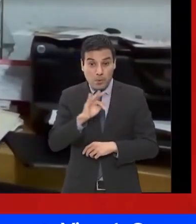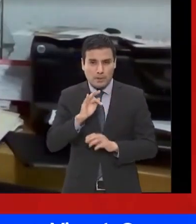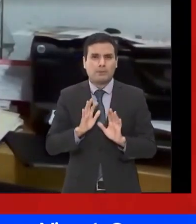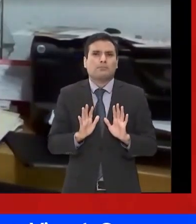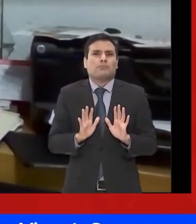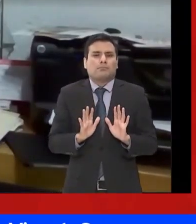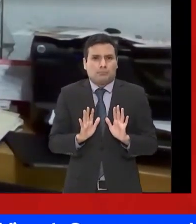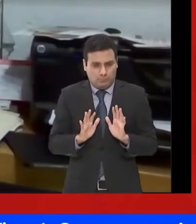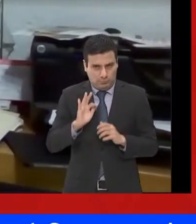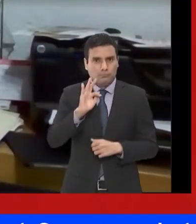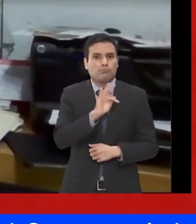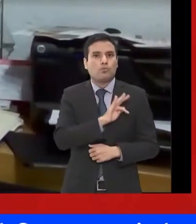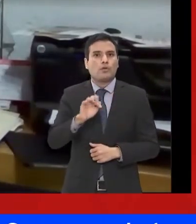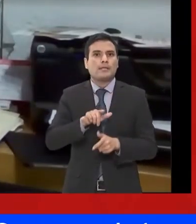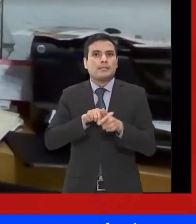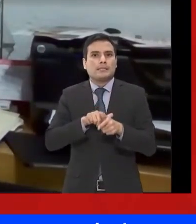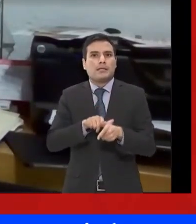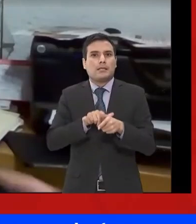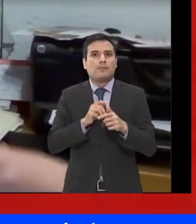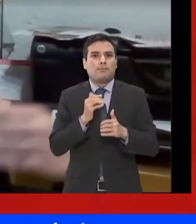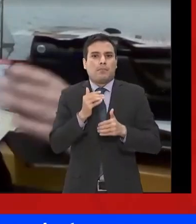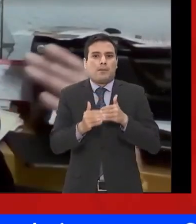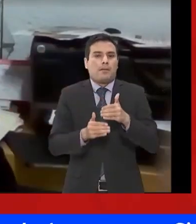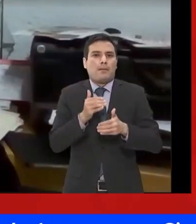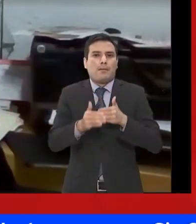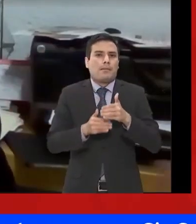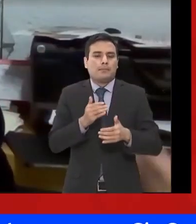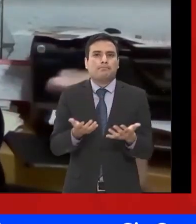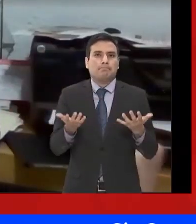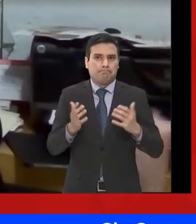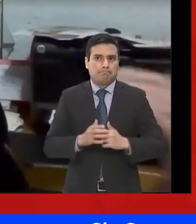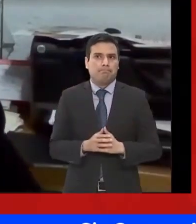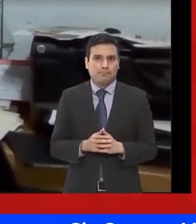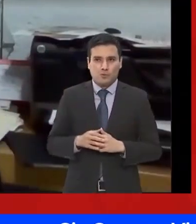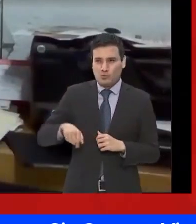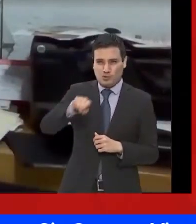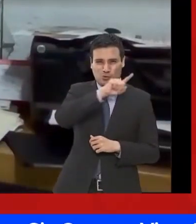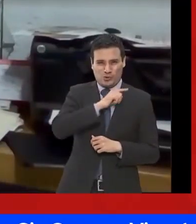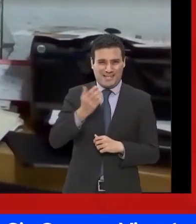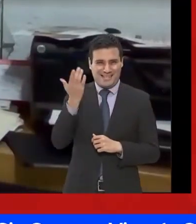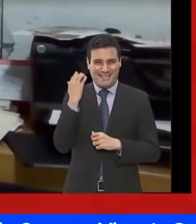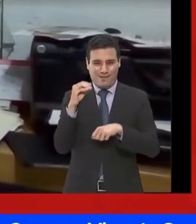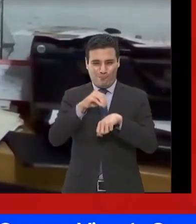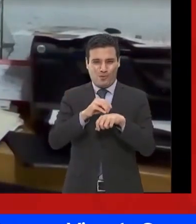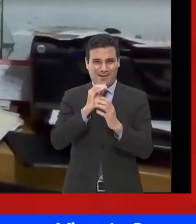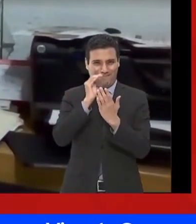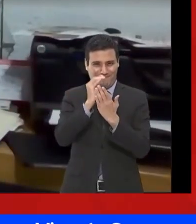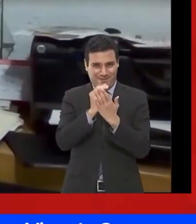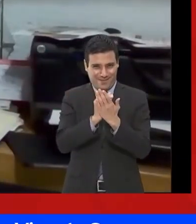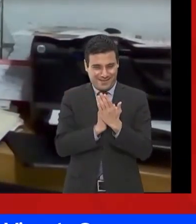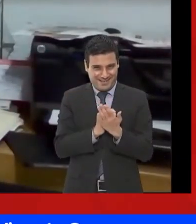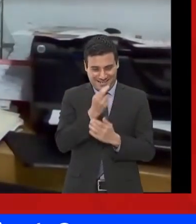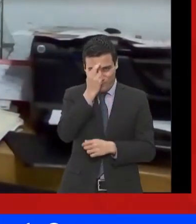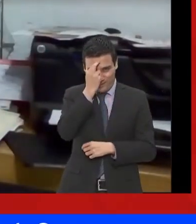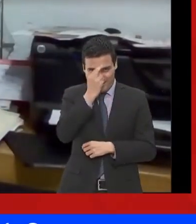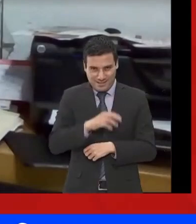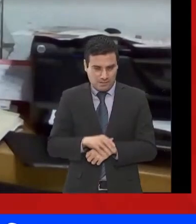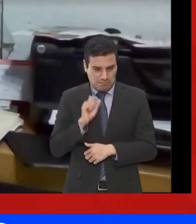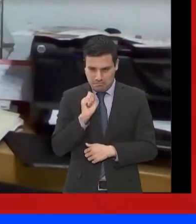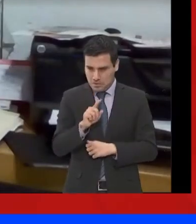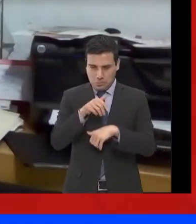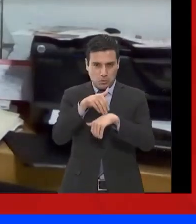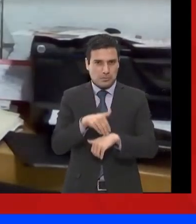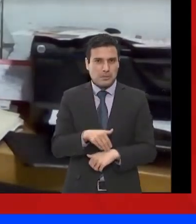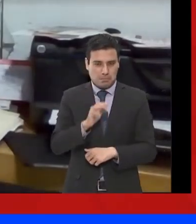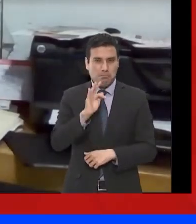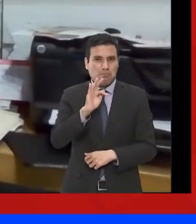un proceso de austeridad o de análisis del propio desempeño para desembocar en un plan